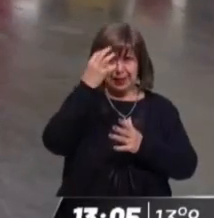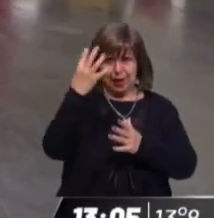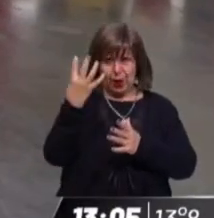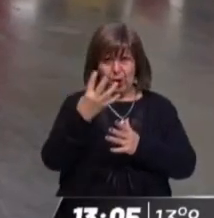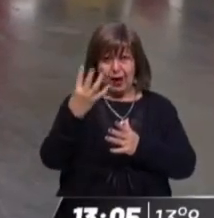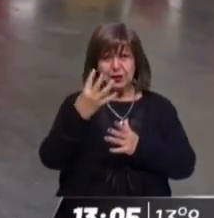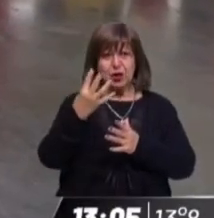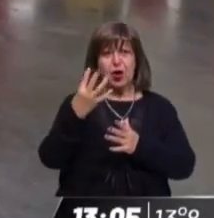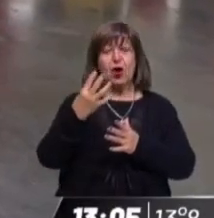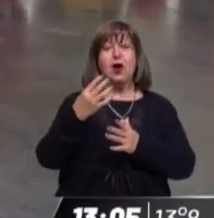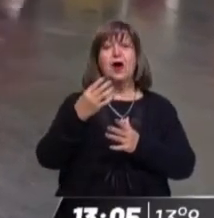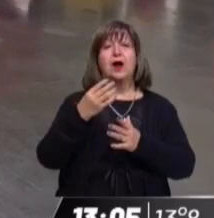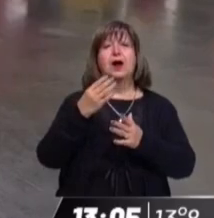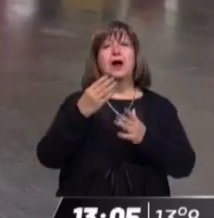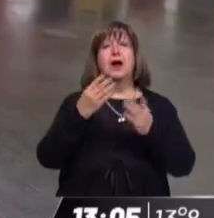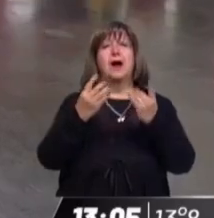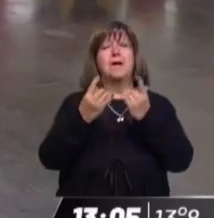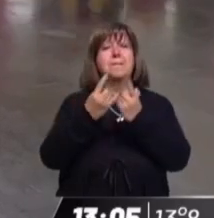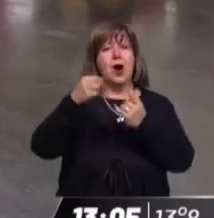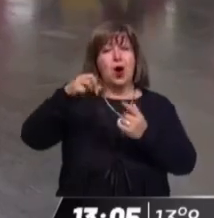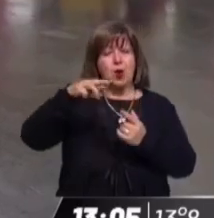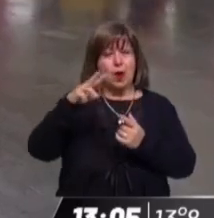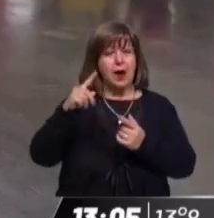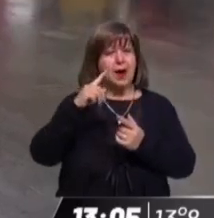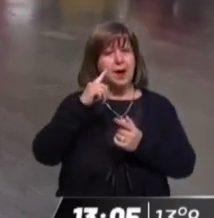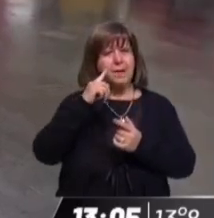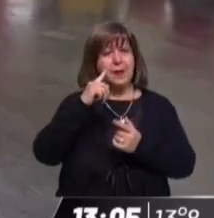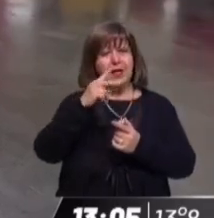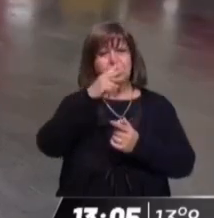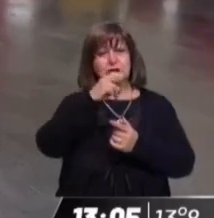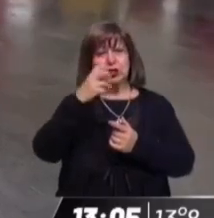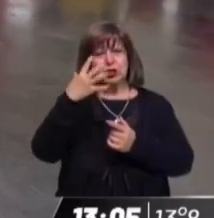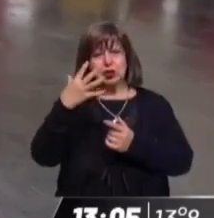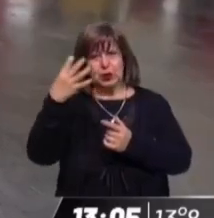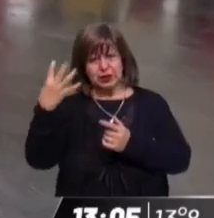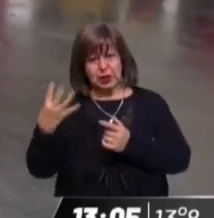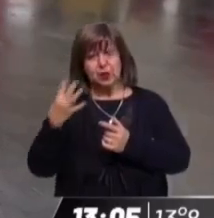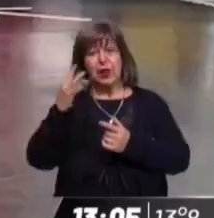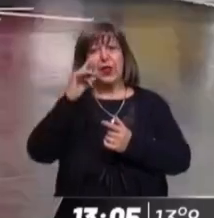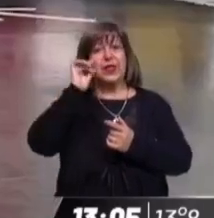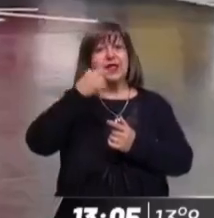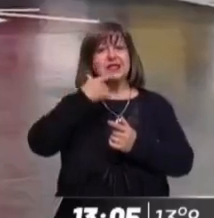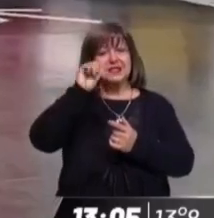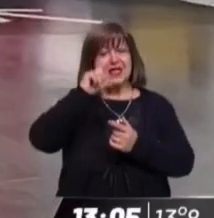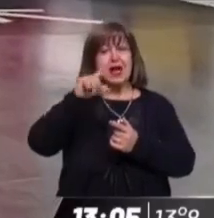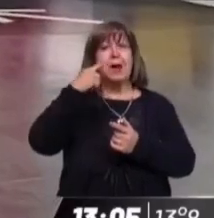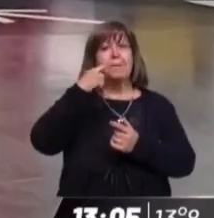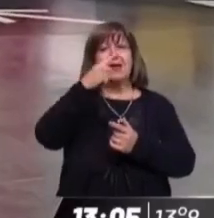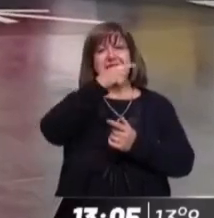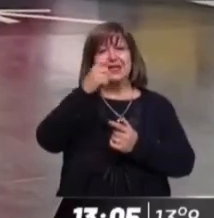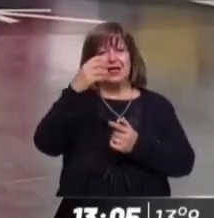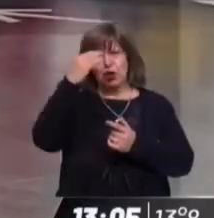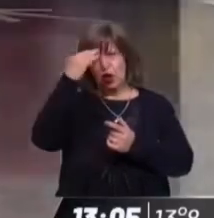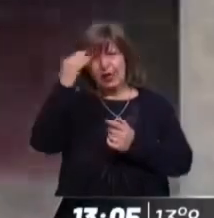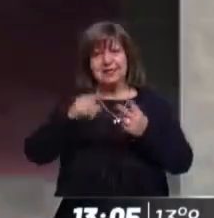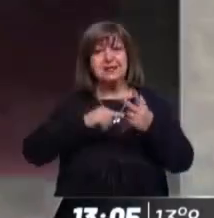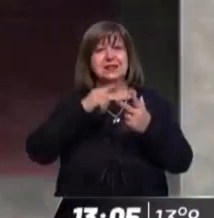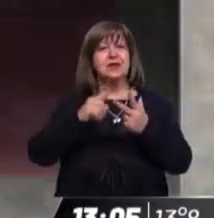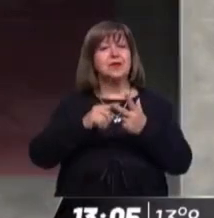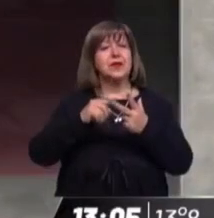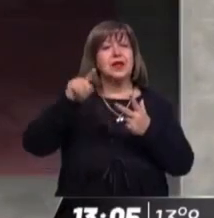pesos por litro, la V-Power en 1.254, la Diesel en 1.115 por